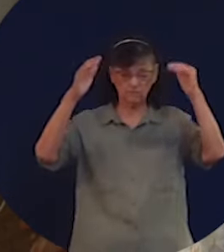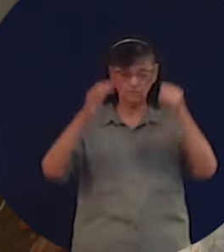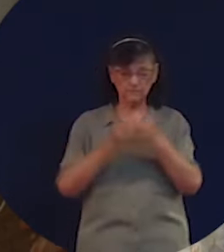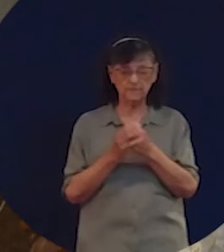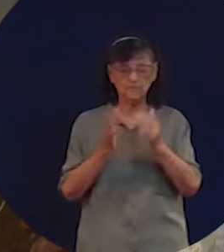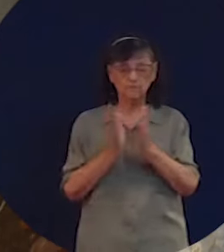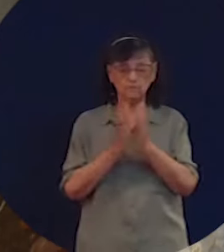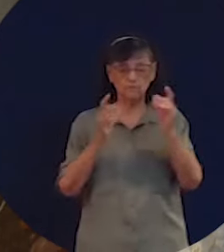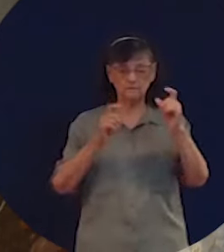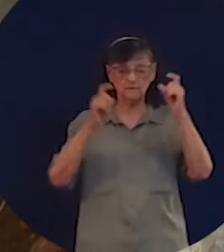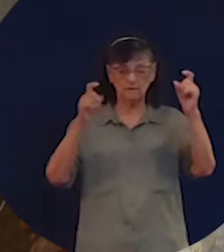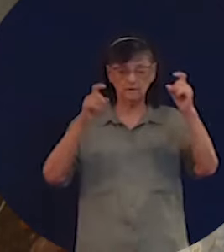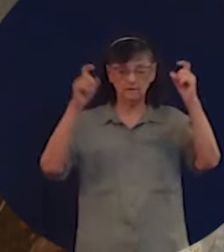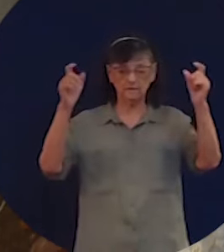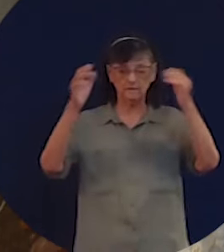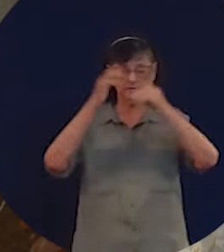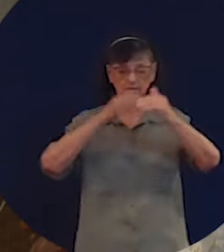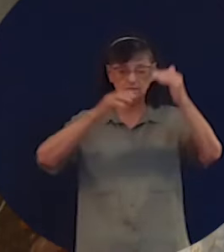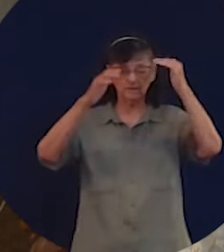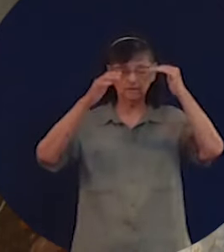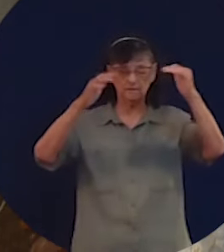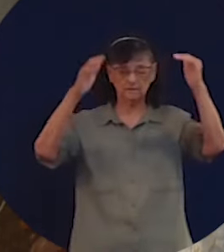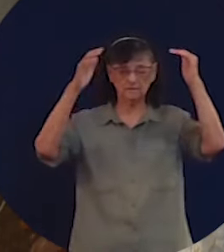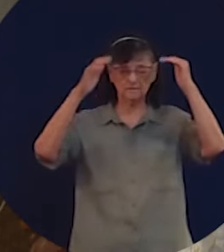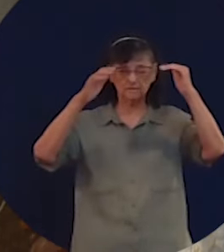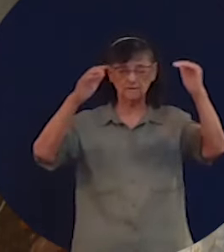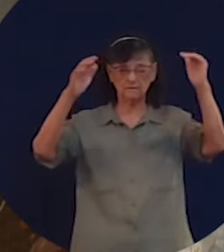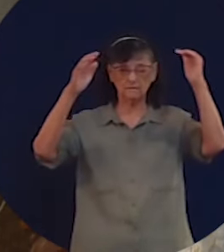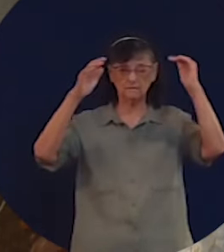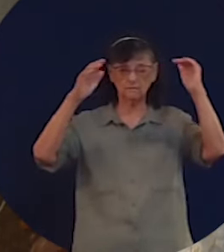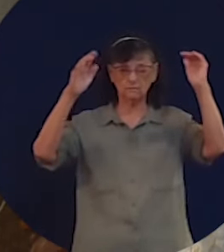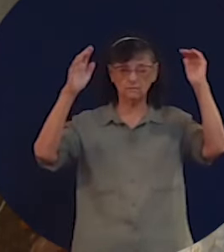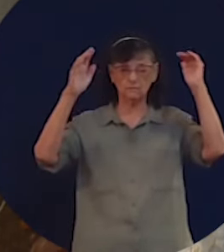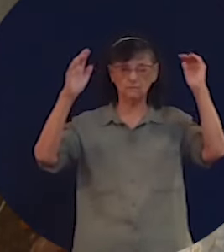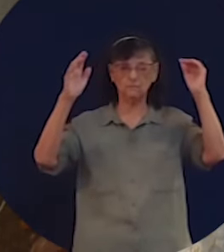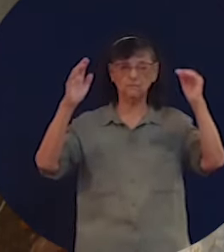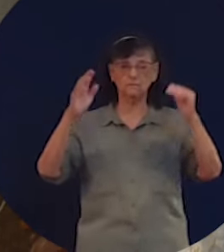cielo, hosana.